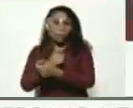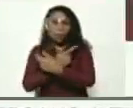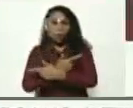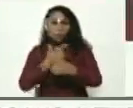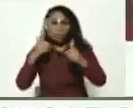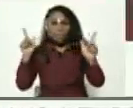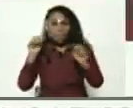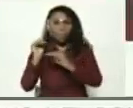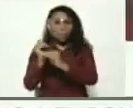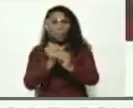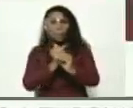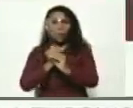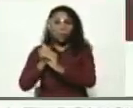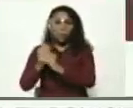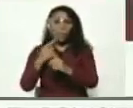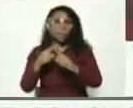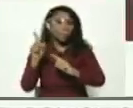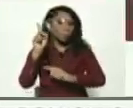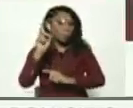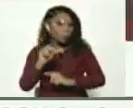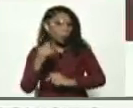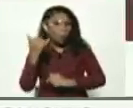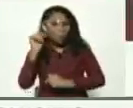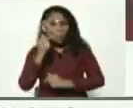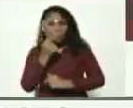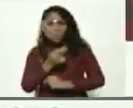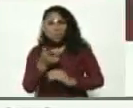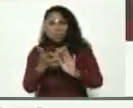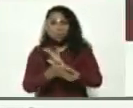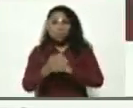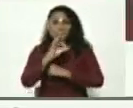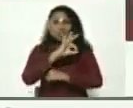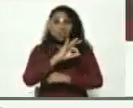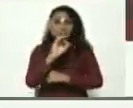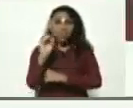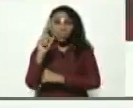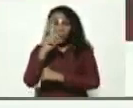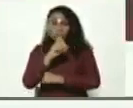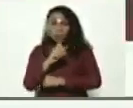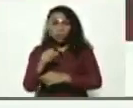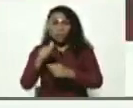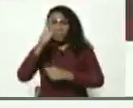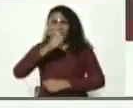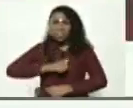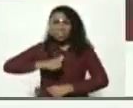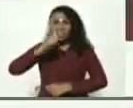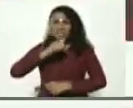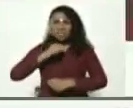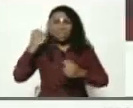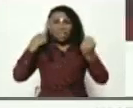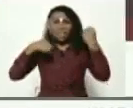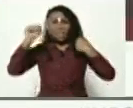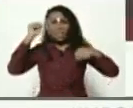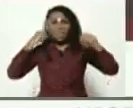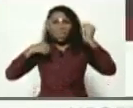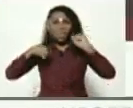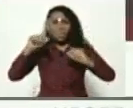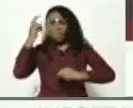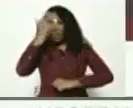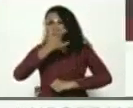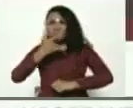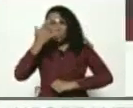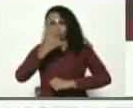libertad y la igualdad. Pero también hay que decir que son 300 años de resistencia y rebelión indoafricana los